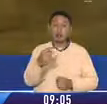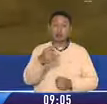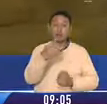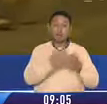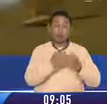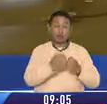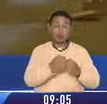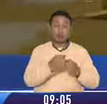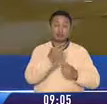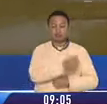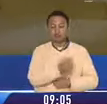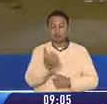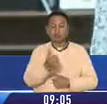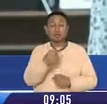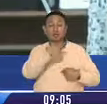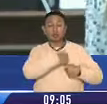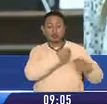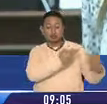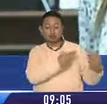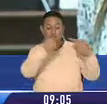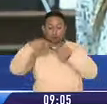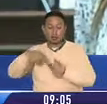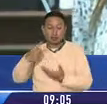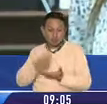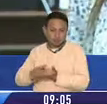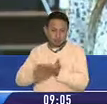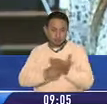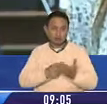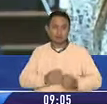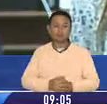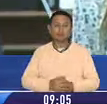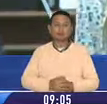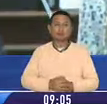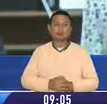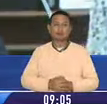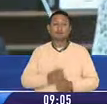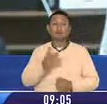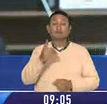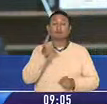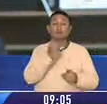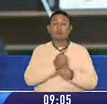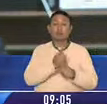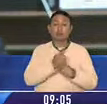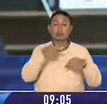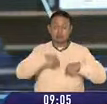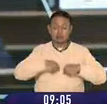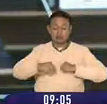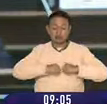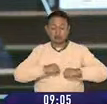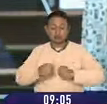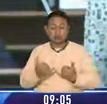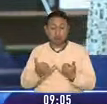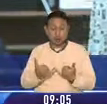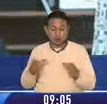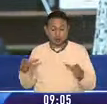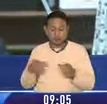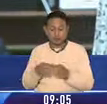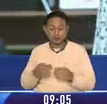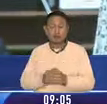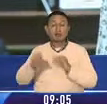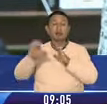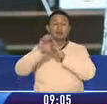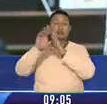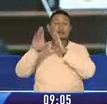delictivos, para que esto sea tratado en su mesa legislativa. Para eso estamos trabajando en este momento el Código Orgánico